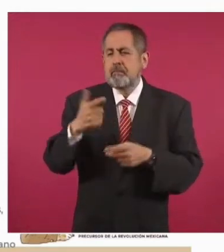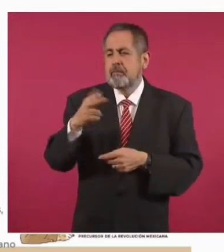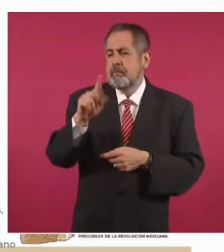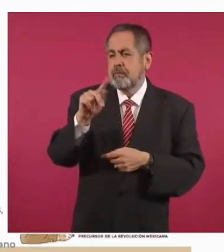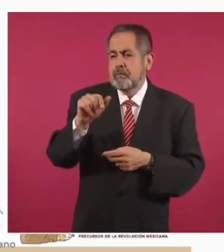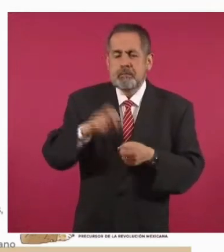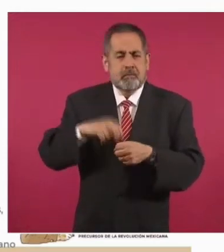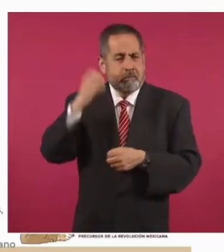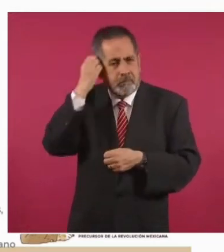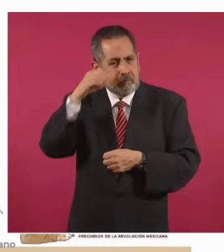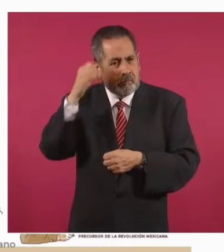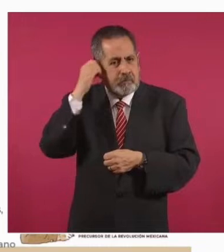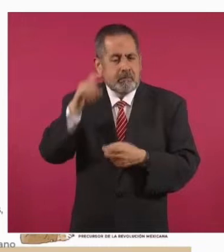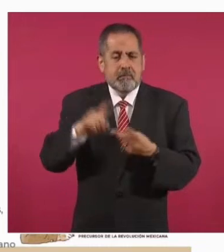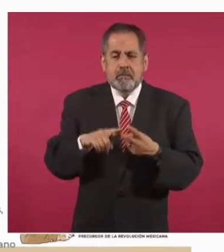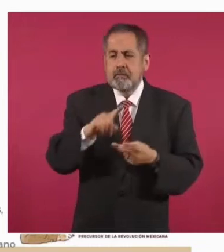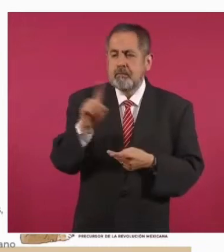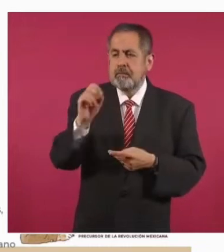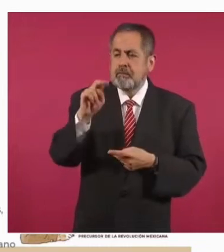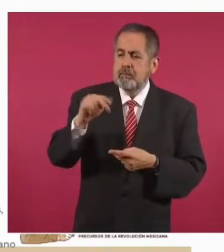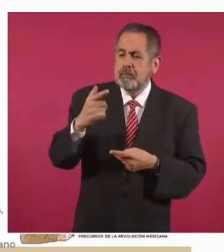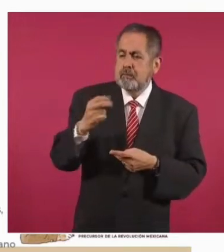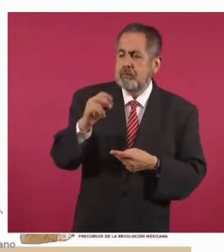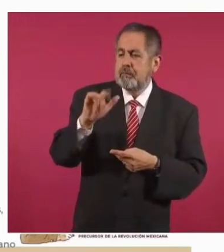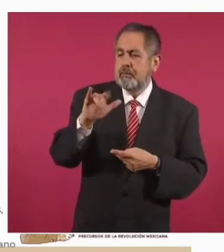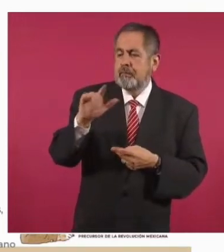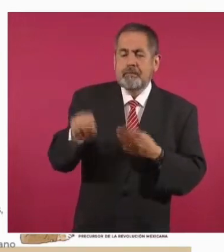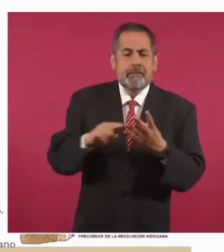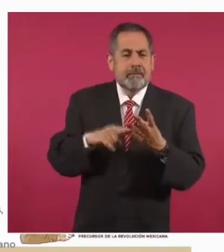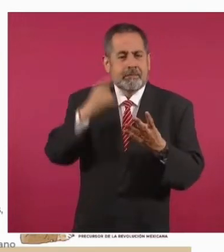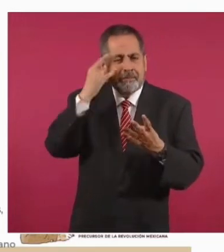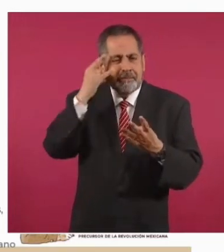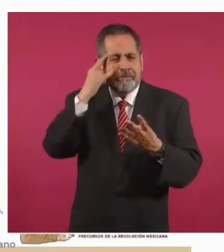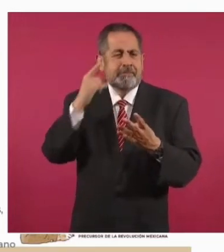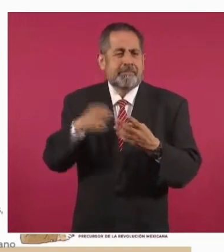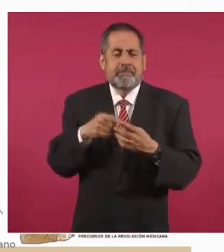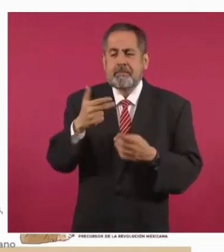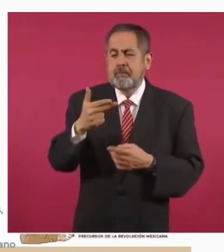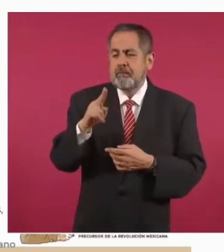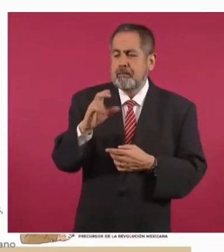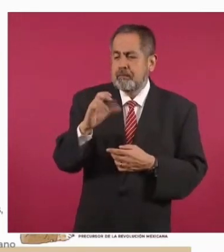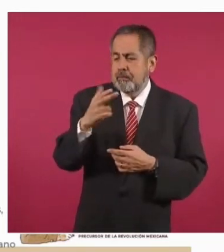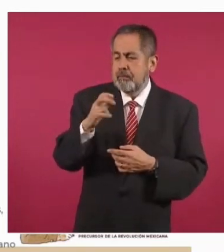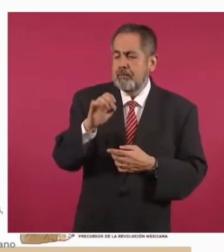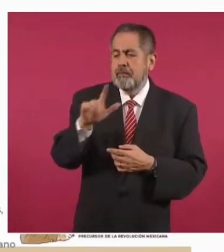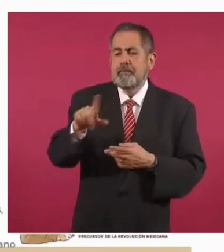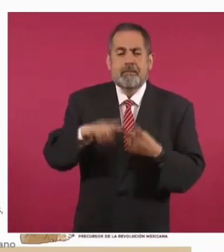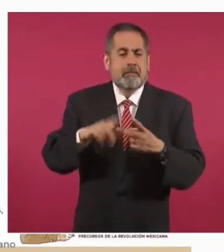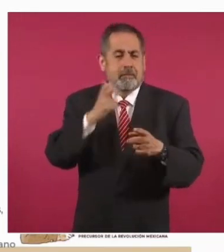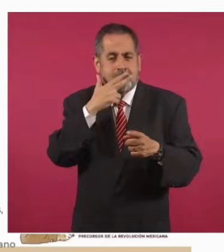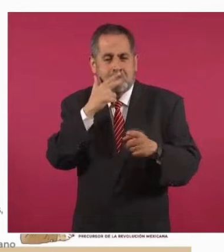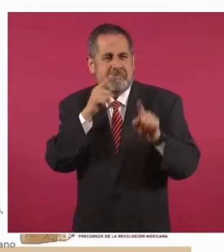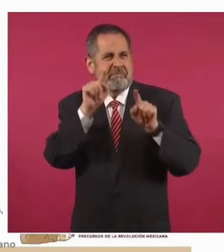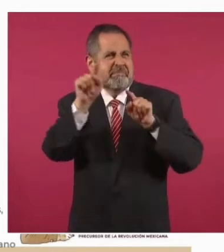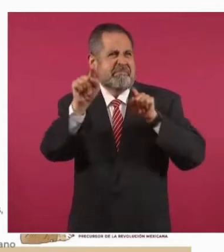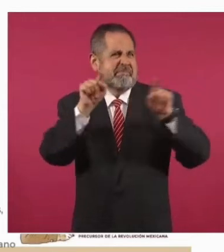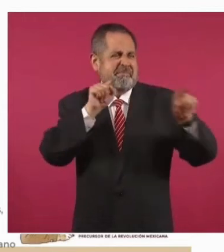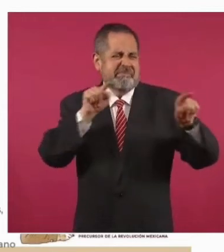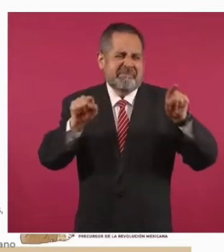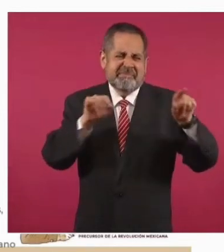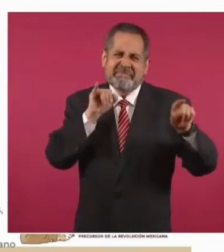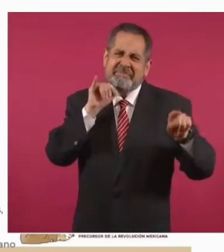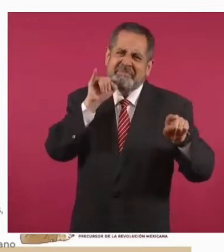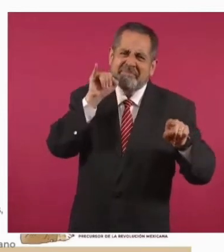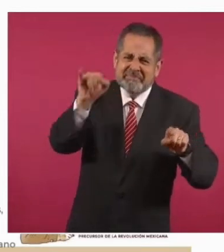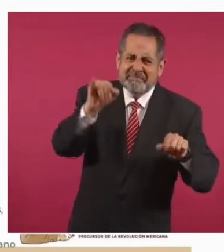en Oaxaca, en Zongolica, en Mamantel, en Campeche, en Huachochi, allá en Chihuahua. En este caso son